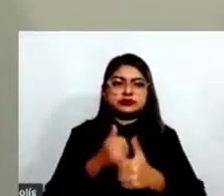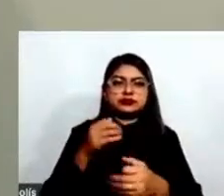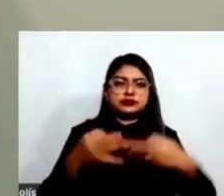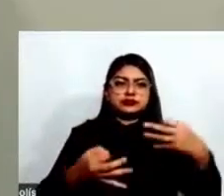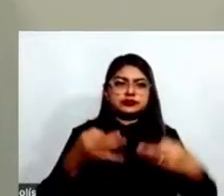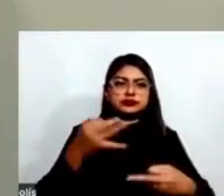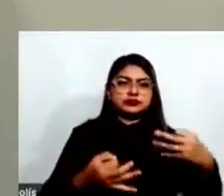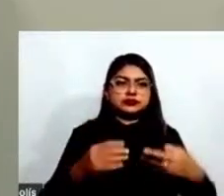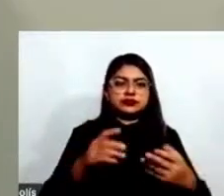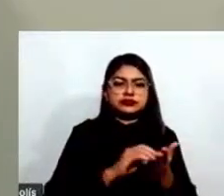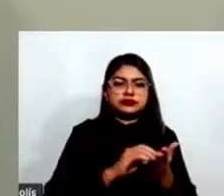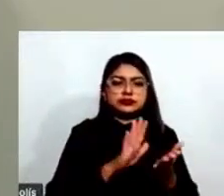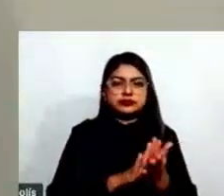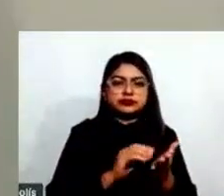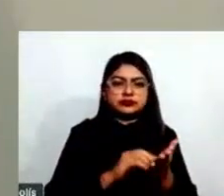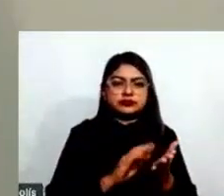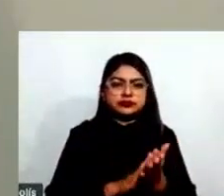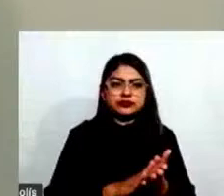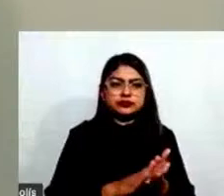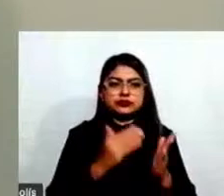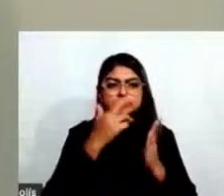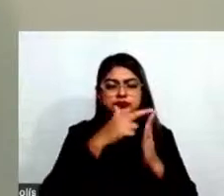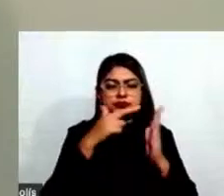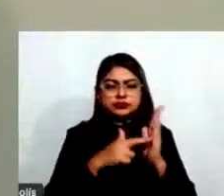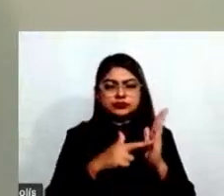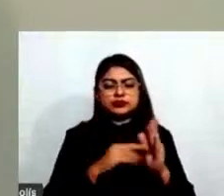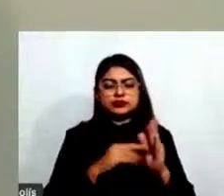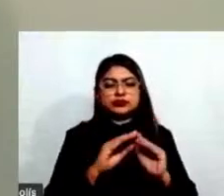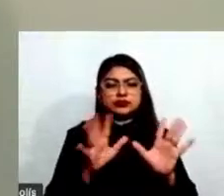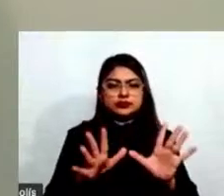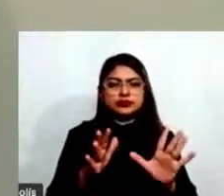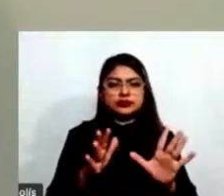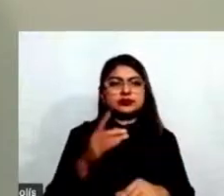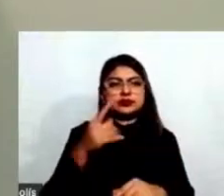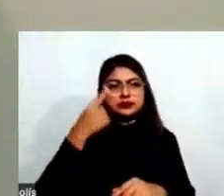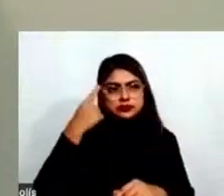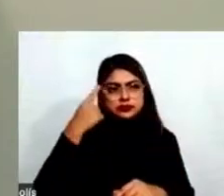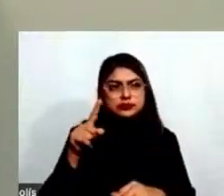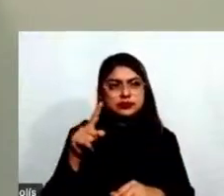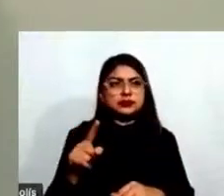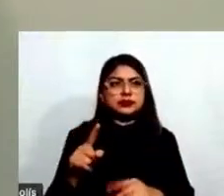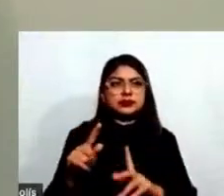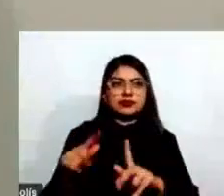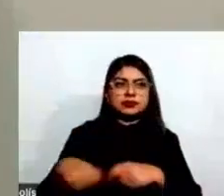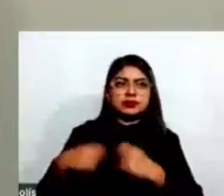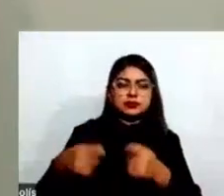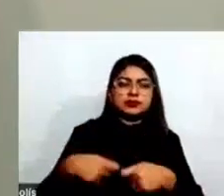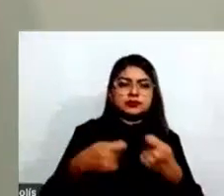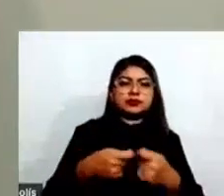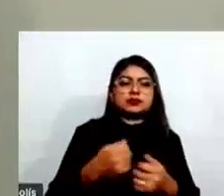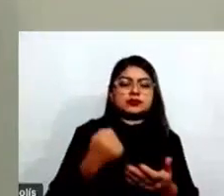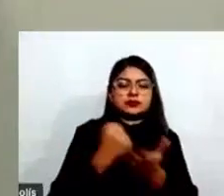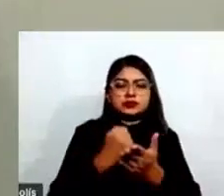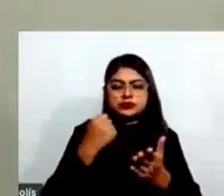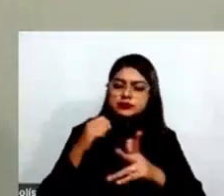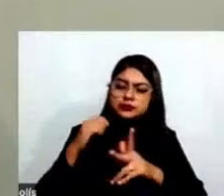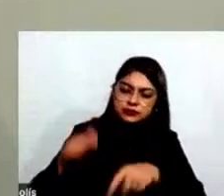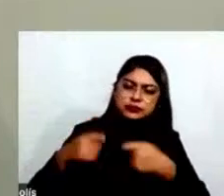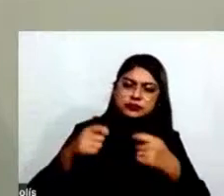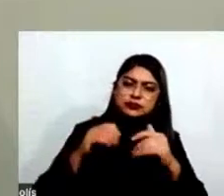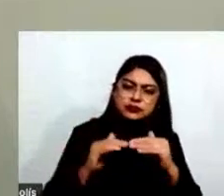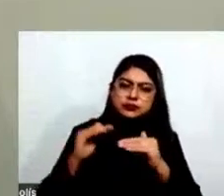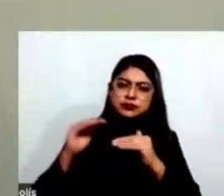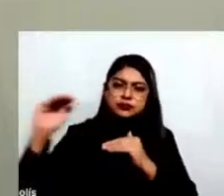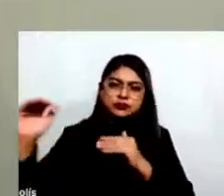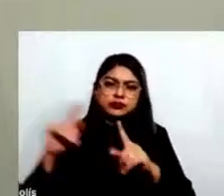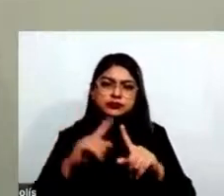que establecen parámetros objetivos para la designación, ratificación y ascensos en los diversos niveles